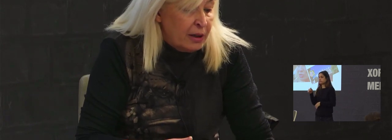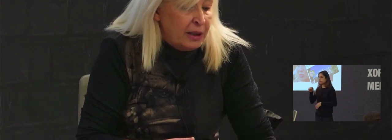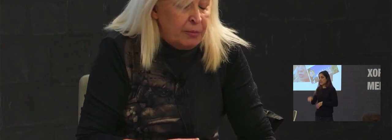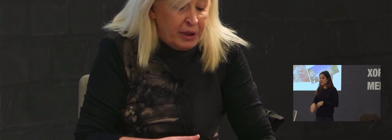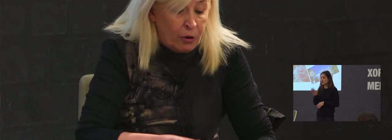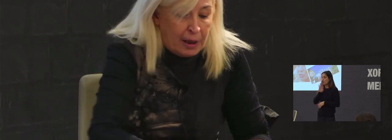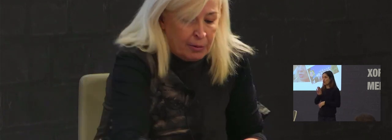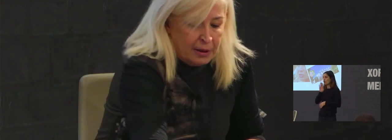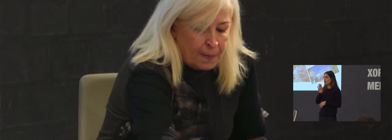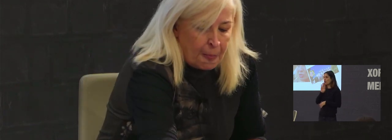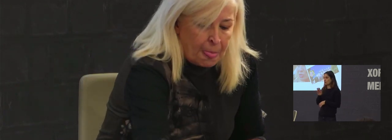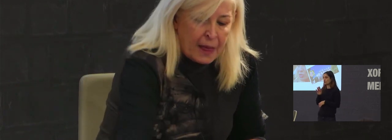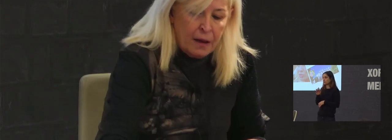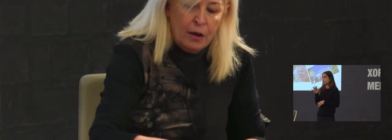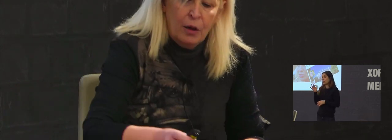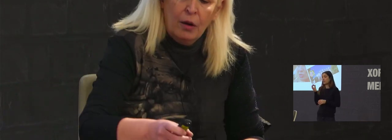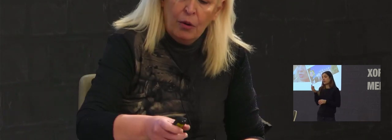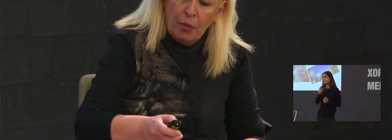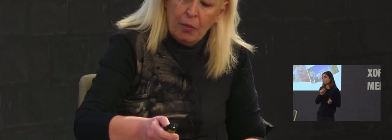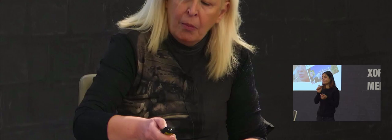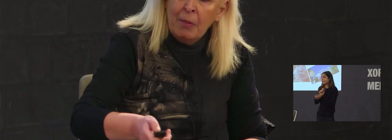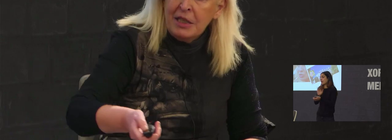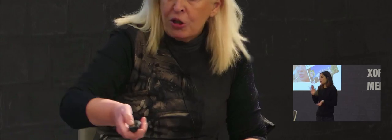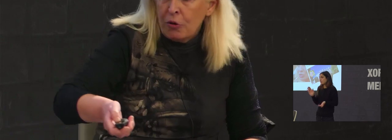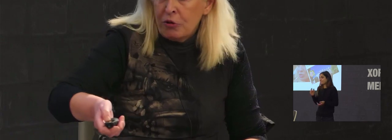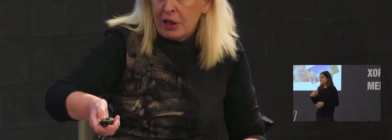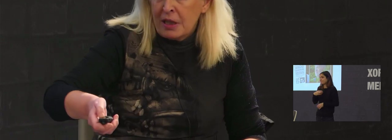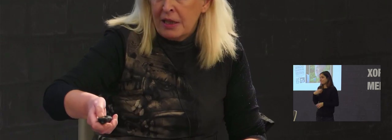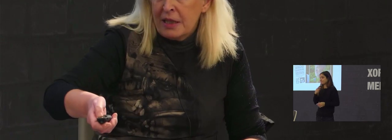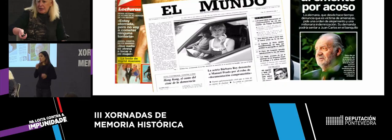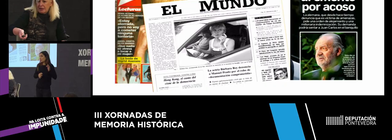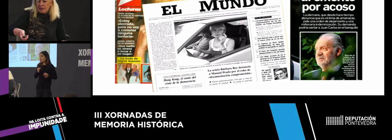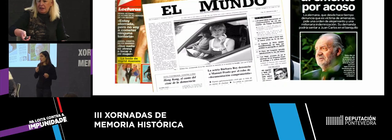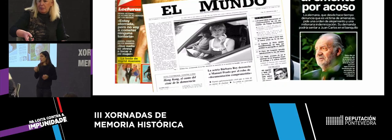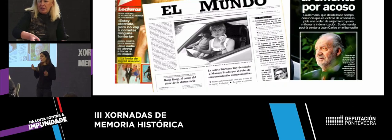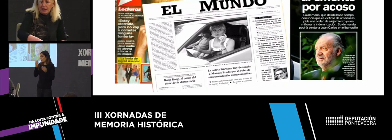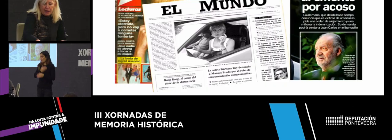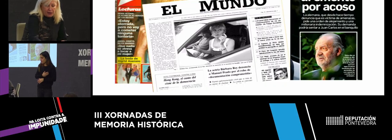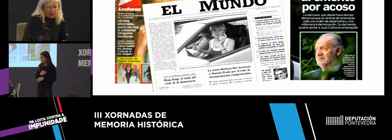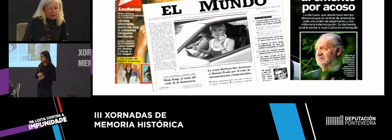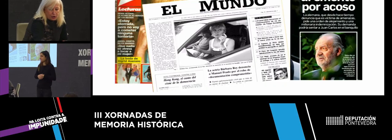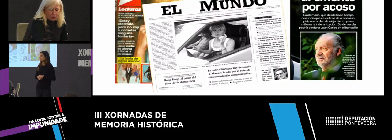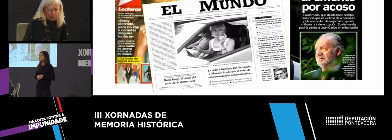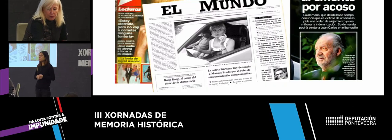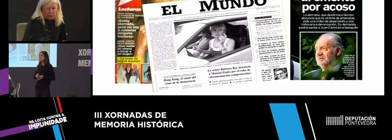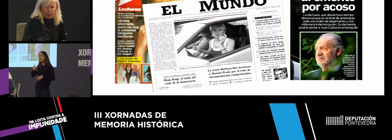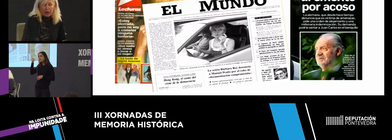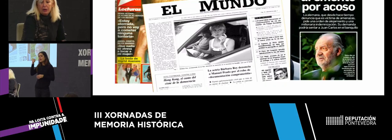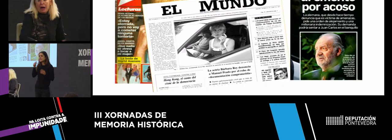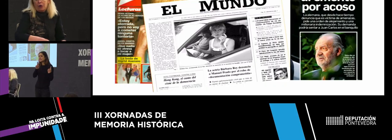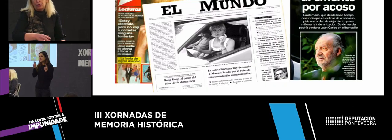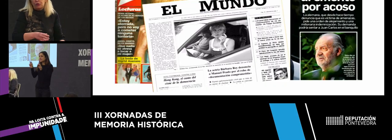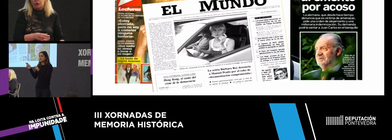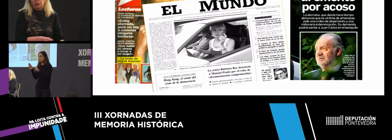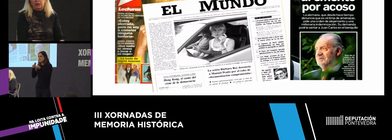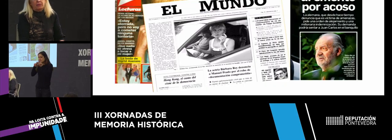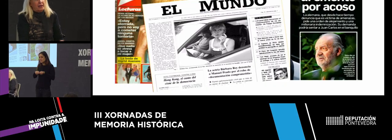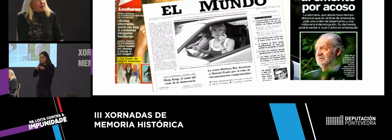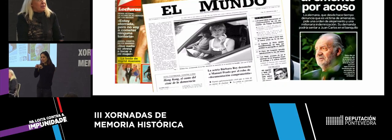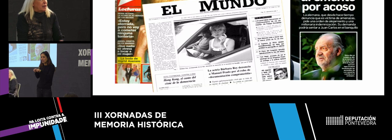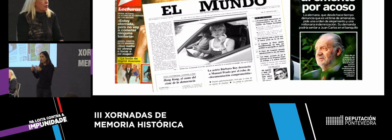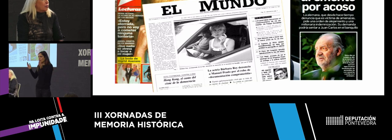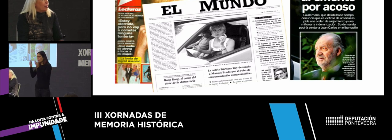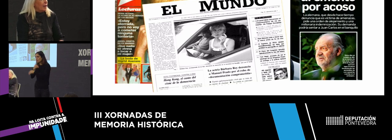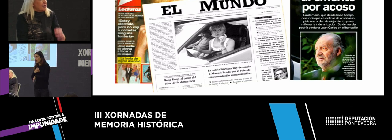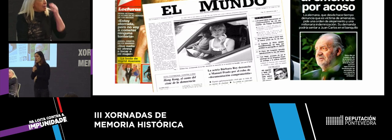fora inviolable. Máis cousas que están sin investigar son acoso e